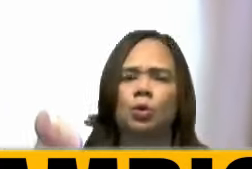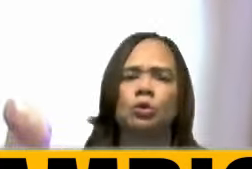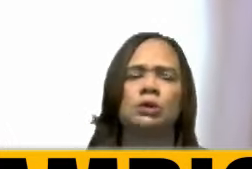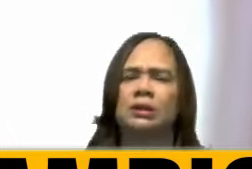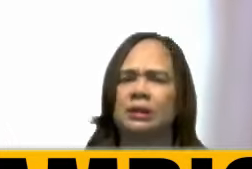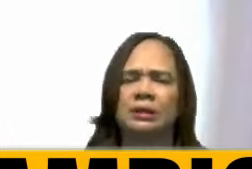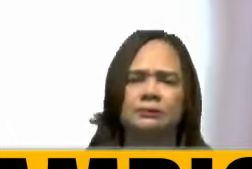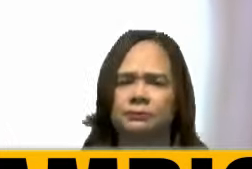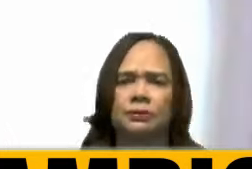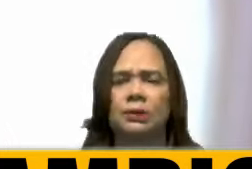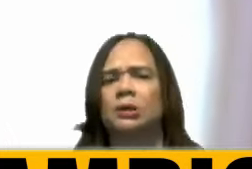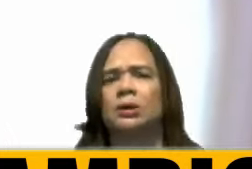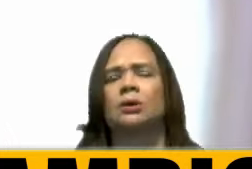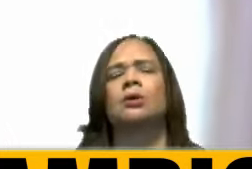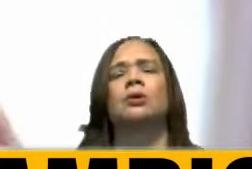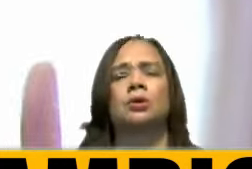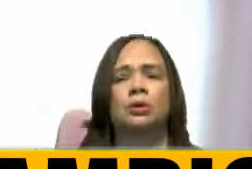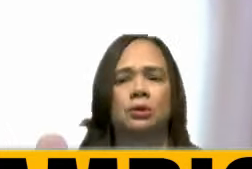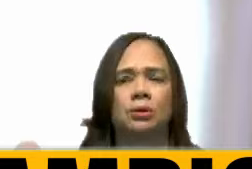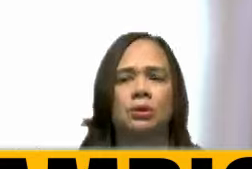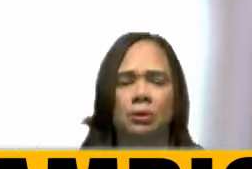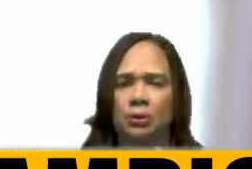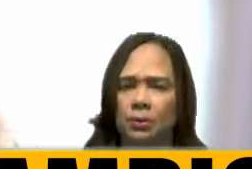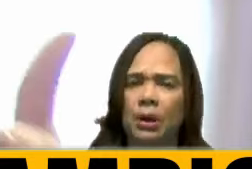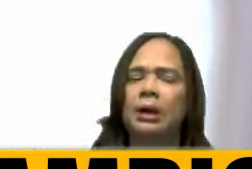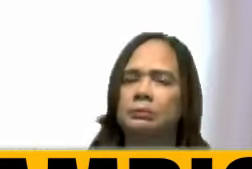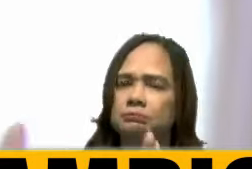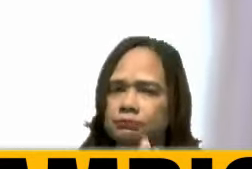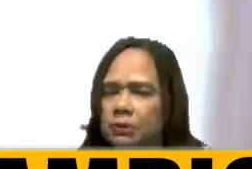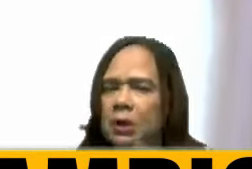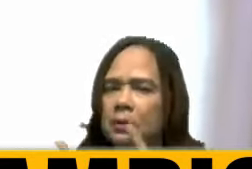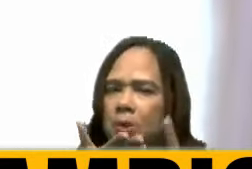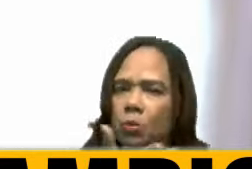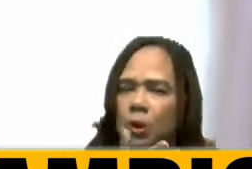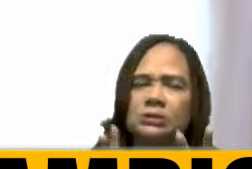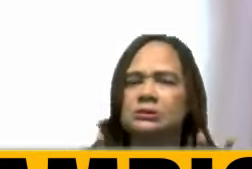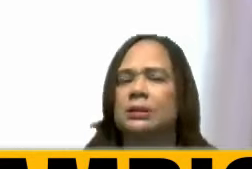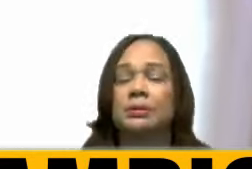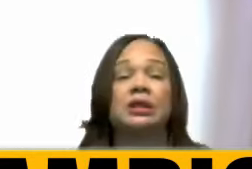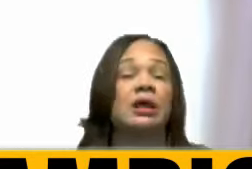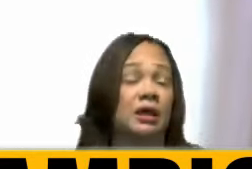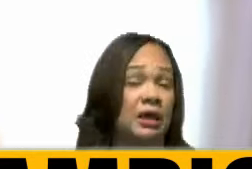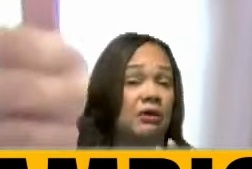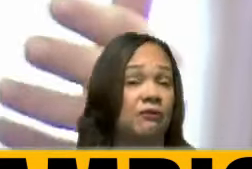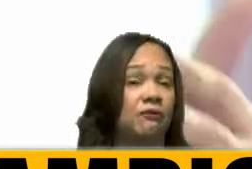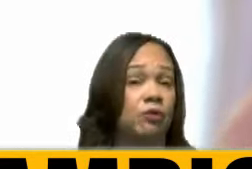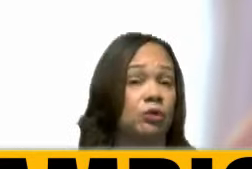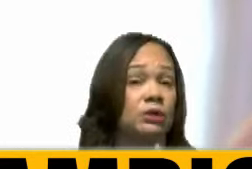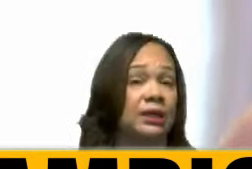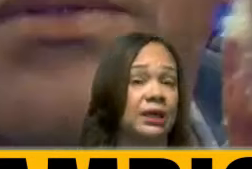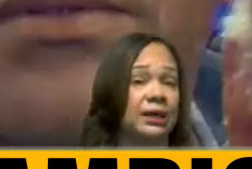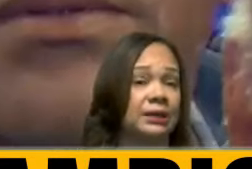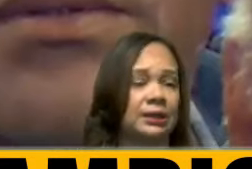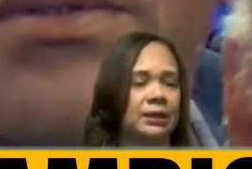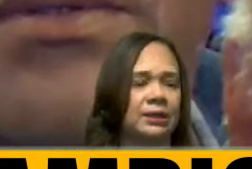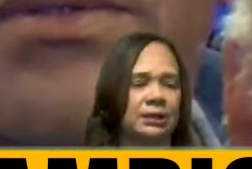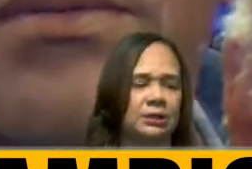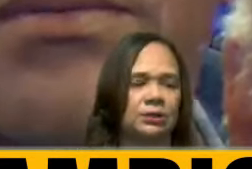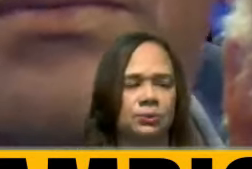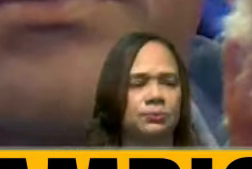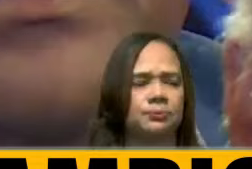área de los artesanos que propiamente le da seguimiento a ese tema de F de arte pero vamos un poquito más allá